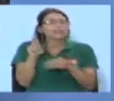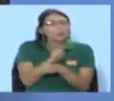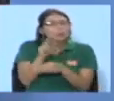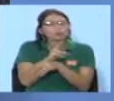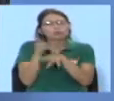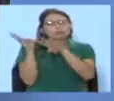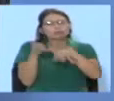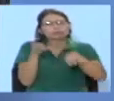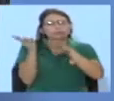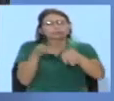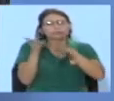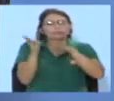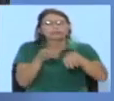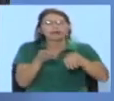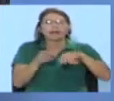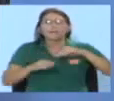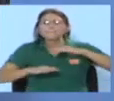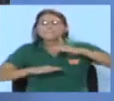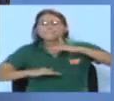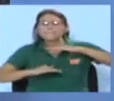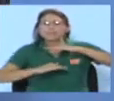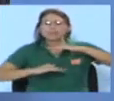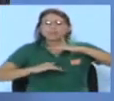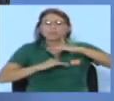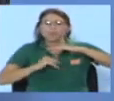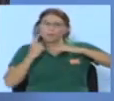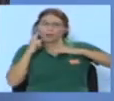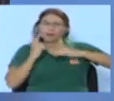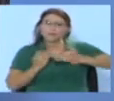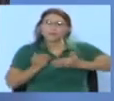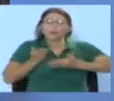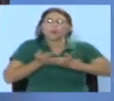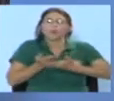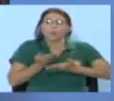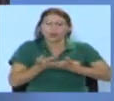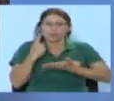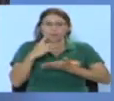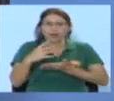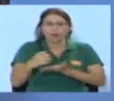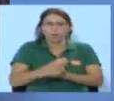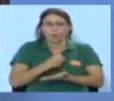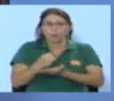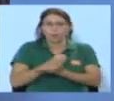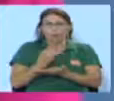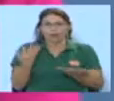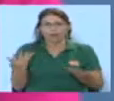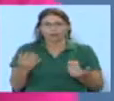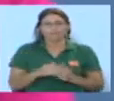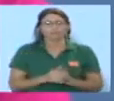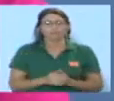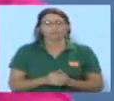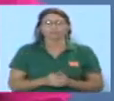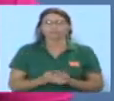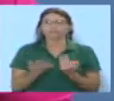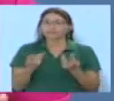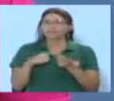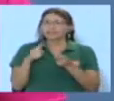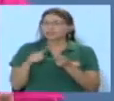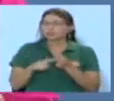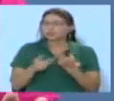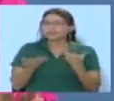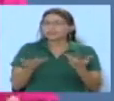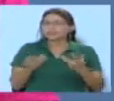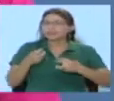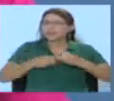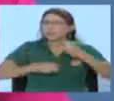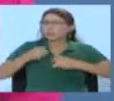tener, por ejemplo, una propuesta de tarifa por cobro de consumo. Ahora, ¿cuál es entonces el problema